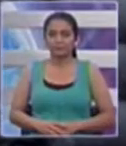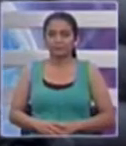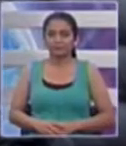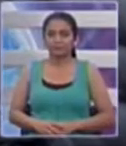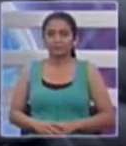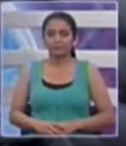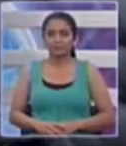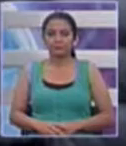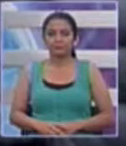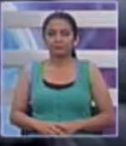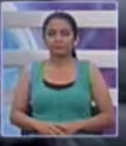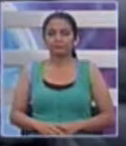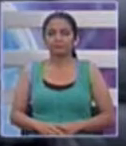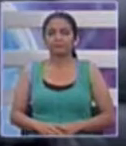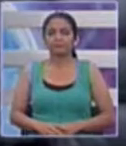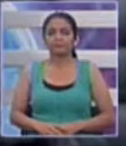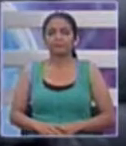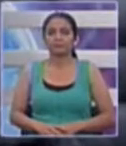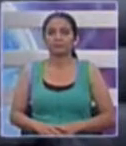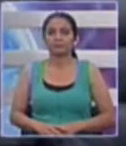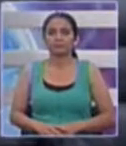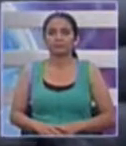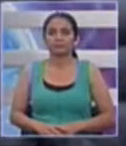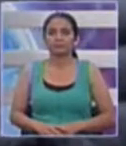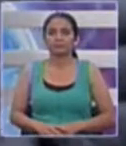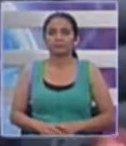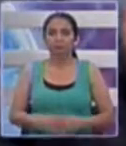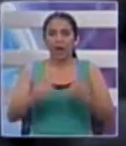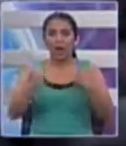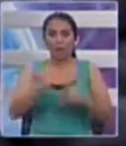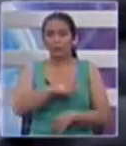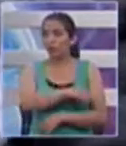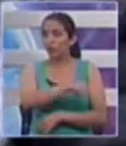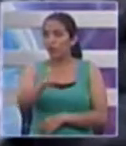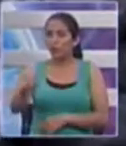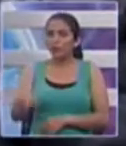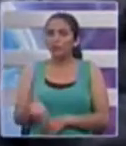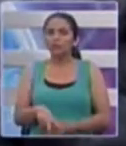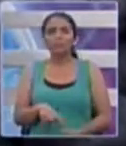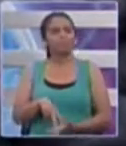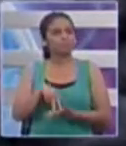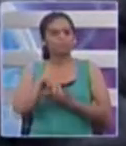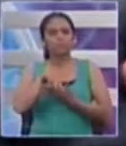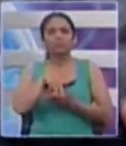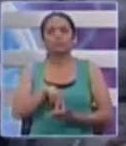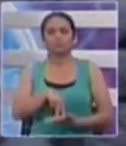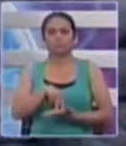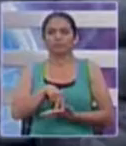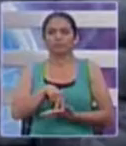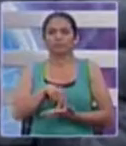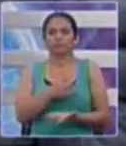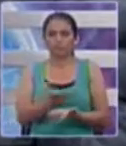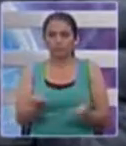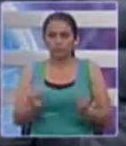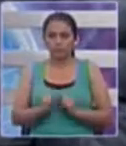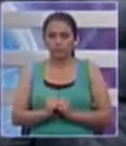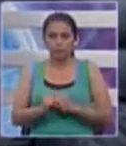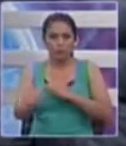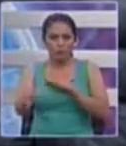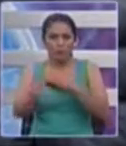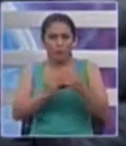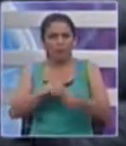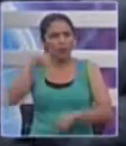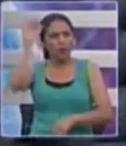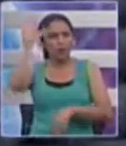les vamos a dar una lección de civismo vamos a demostrar que ni la lluvia ni el frío